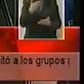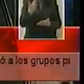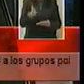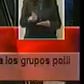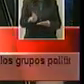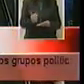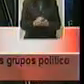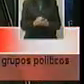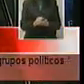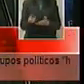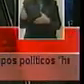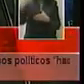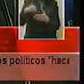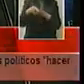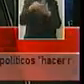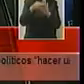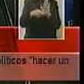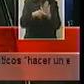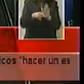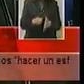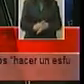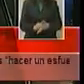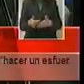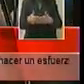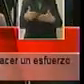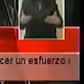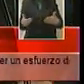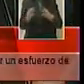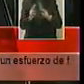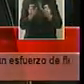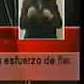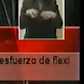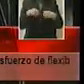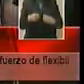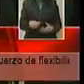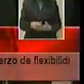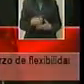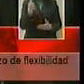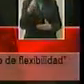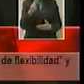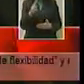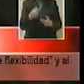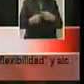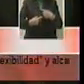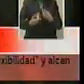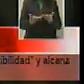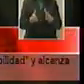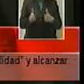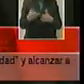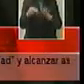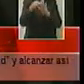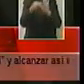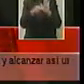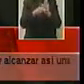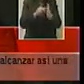prácticamente el Ejecutivo a adherirse a esta norma antes de haberse aprobado? Tomando en cuenta que vendría dentro de un paquete de normas